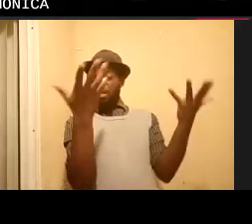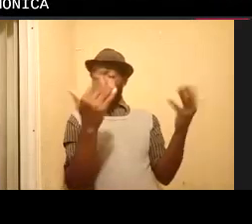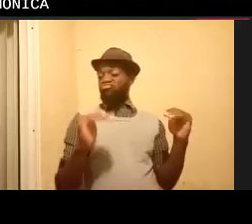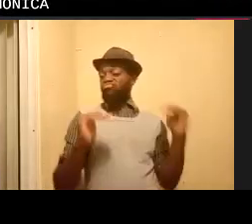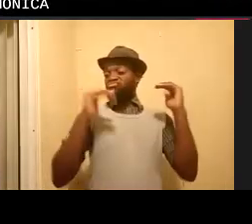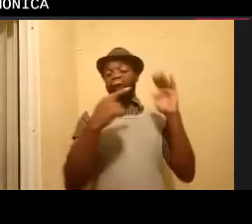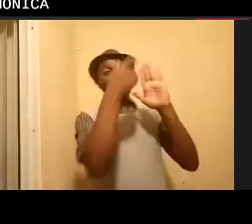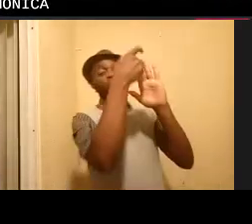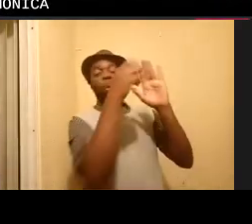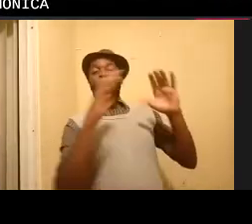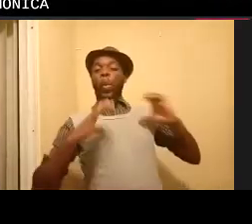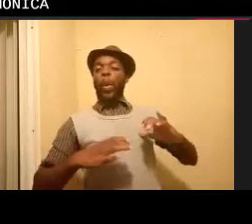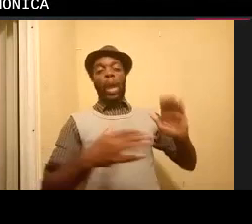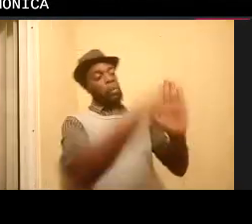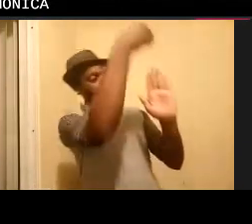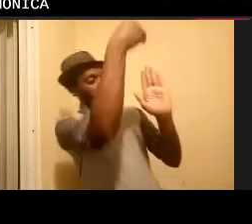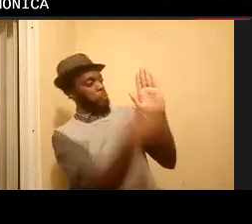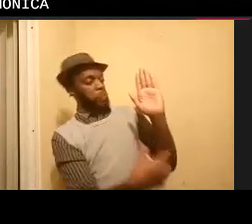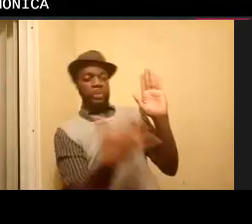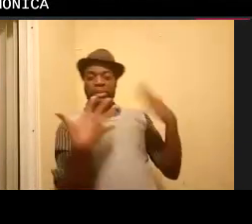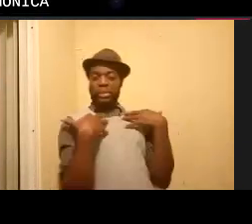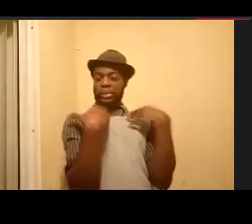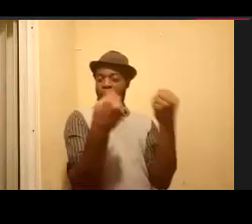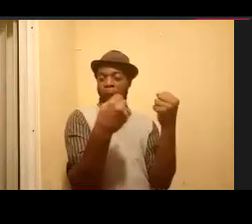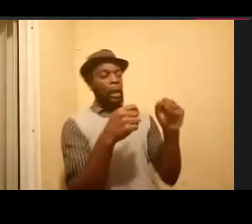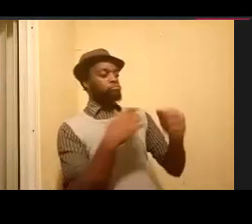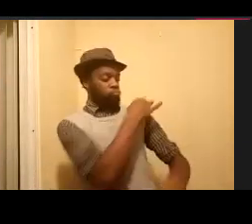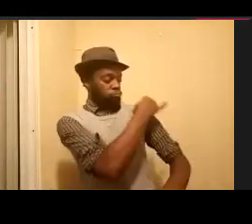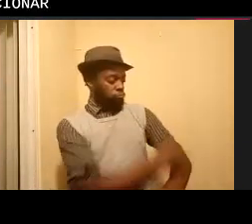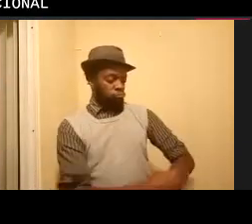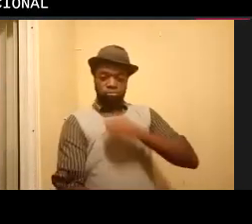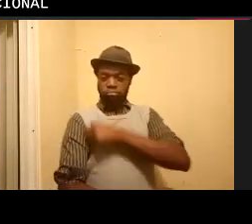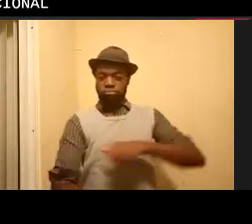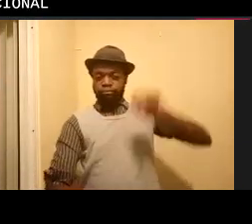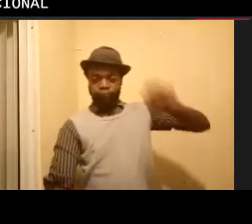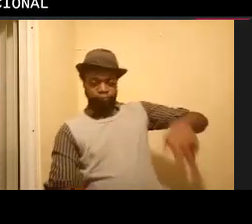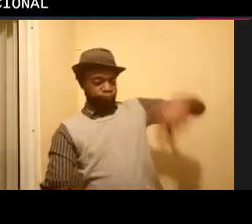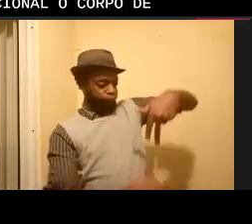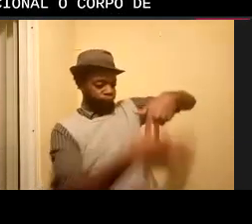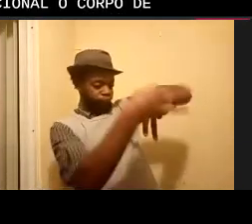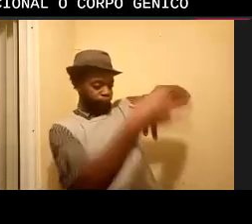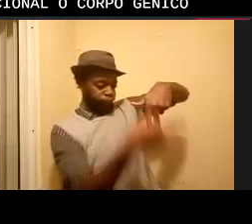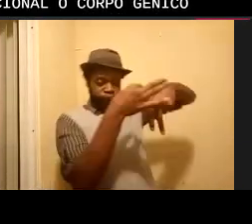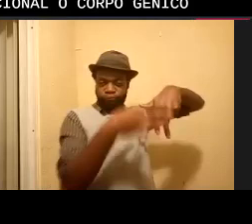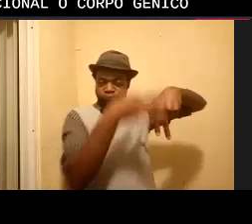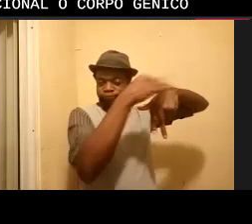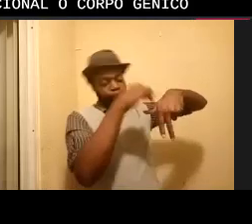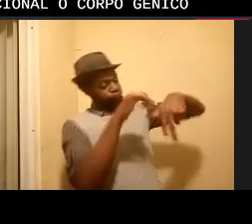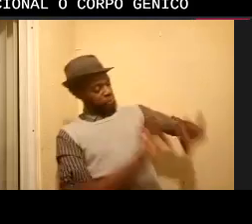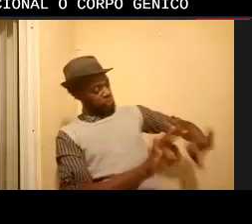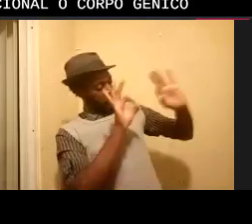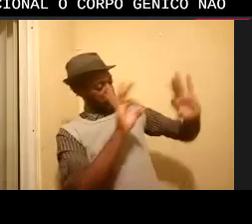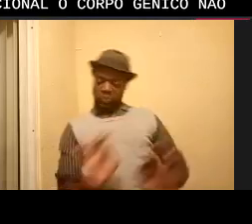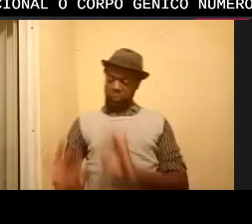cuerpo completo, el cuerpo sano, el cuerpo funcional, el cuerpo higiénico. Entonces es una educación sexual